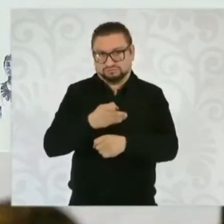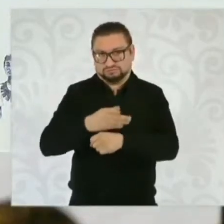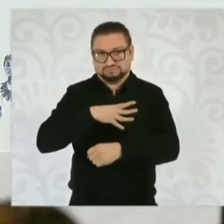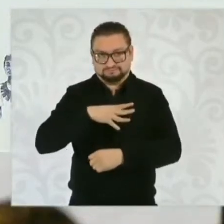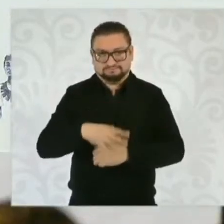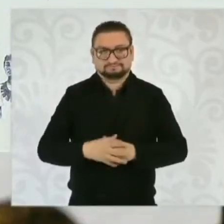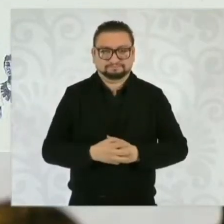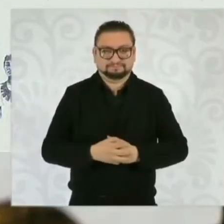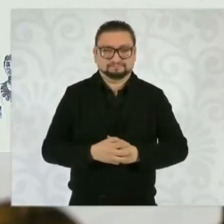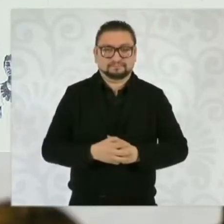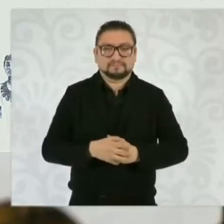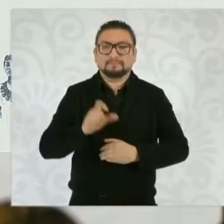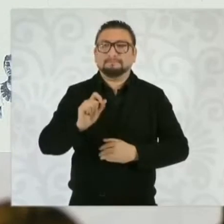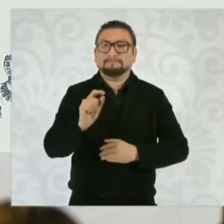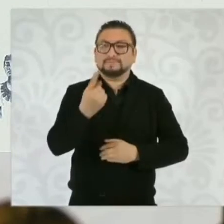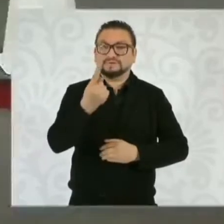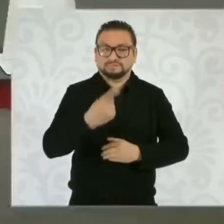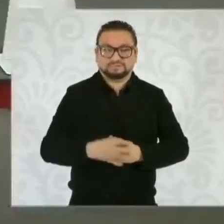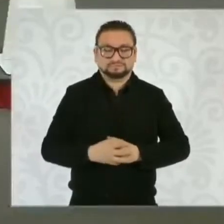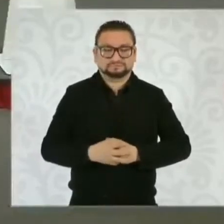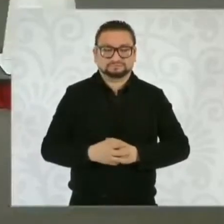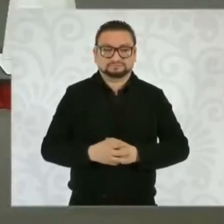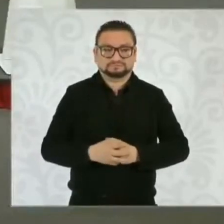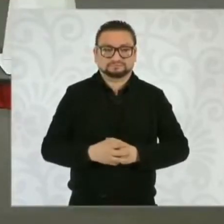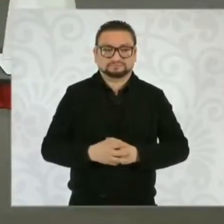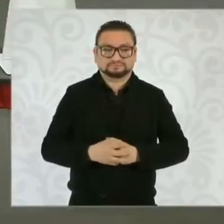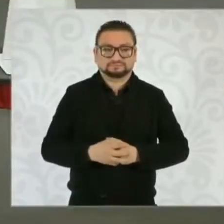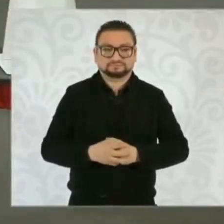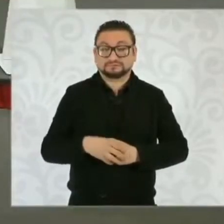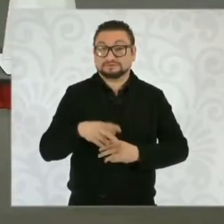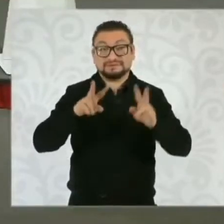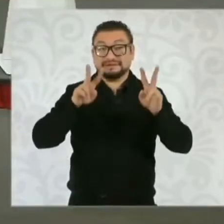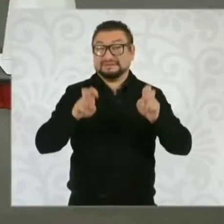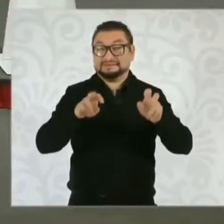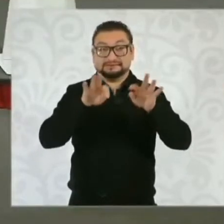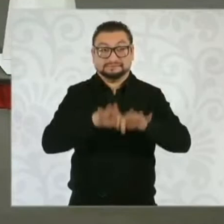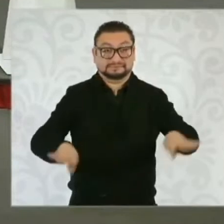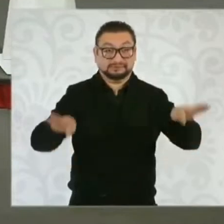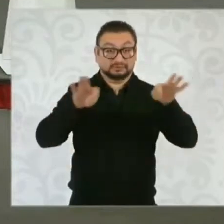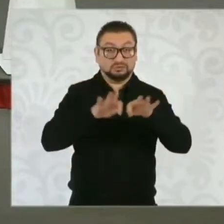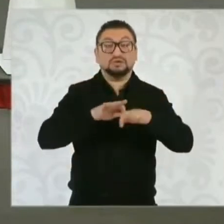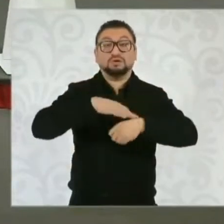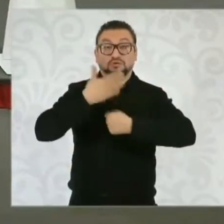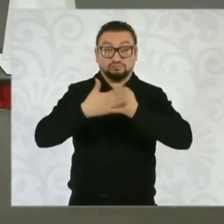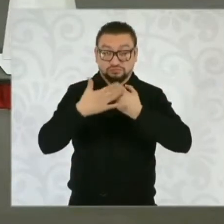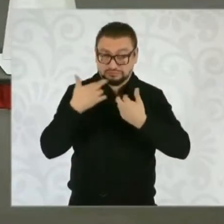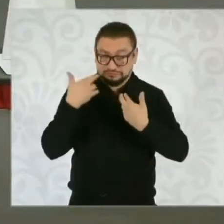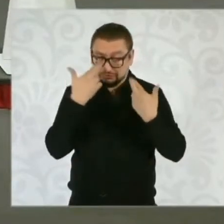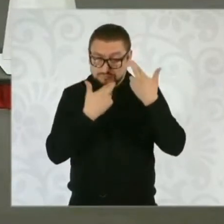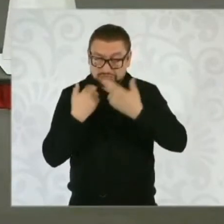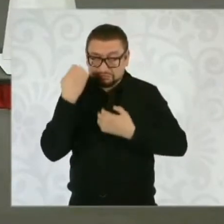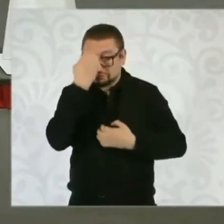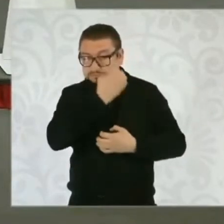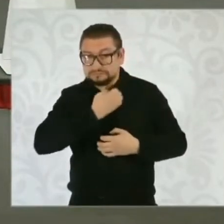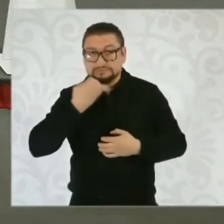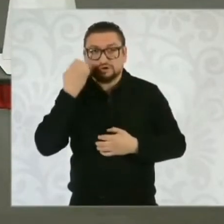ISSSTE. 21, este es un tema muy importante, vamos a hacer una revisión integral y el